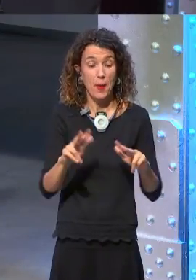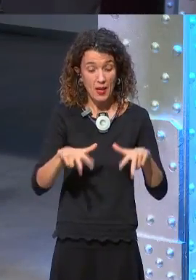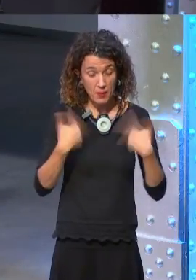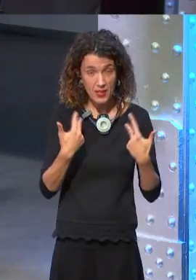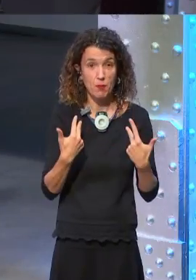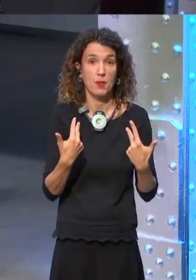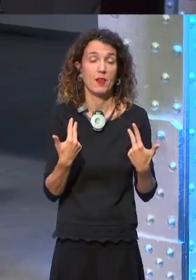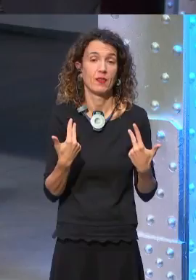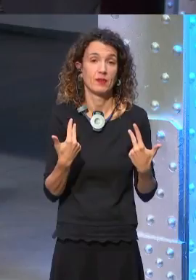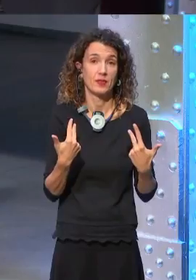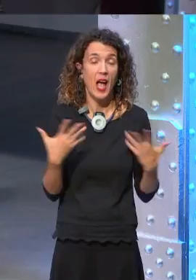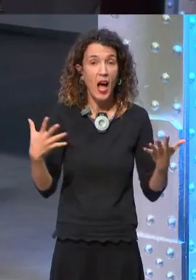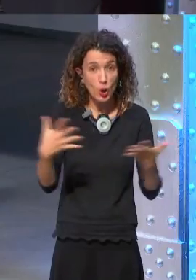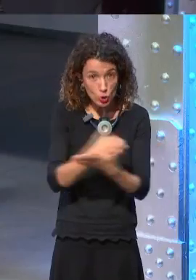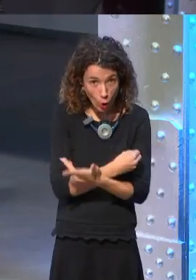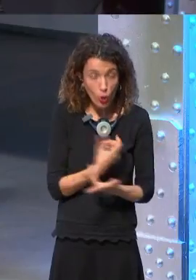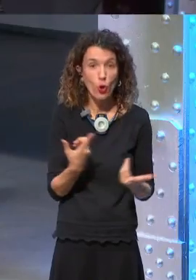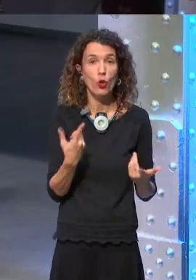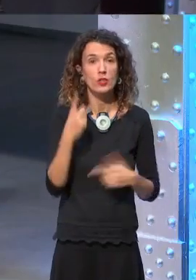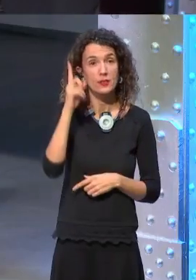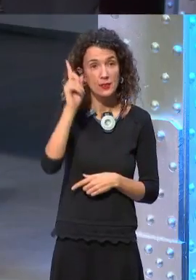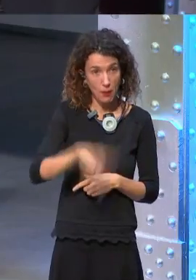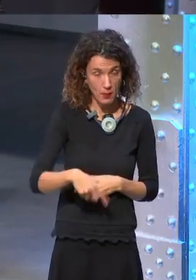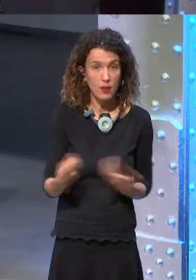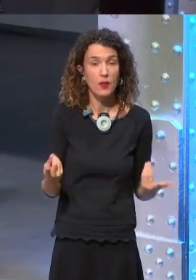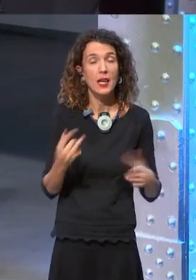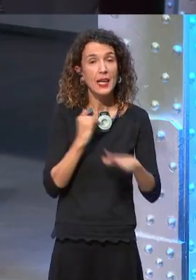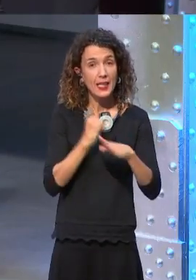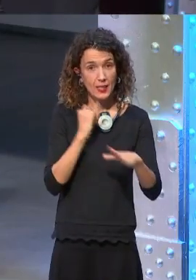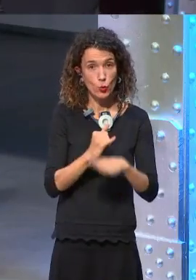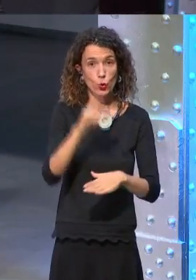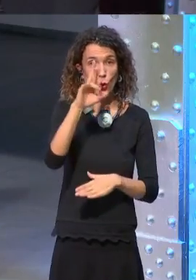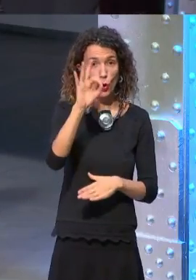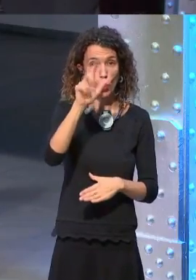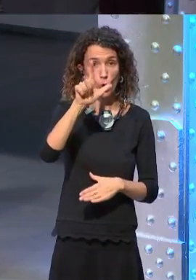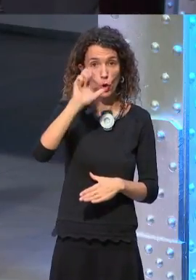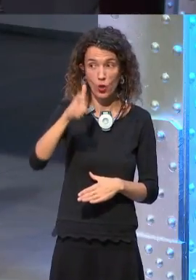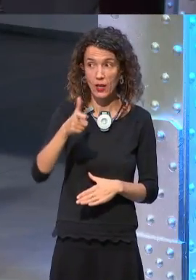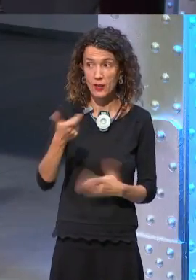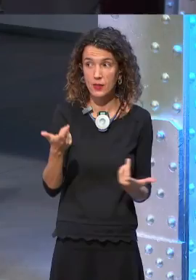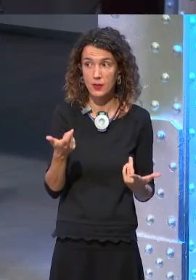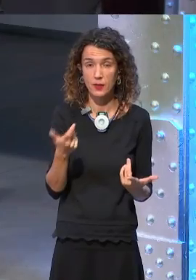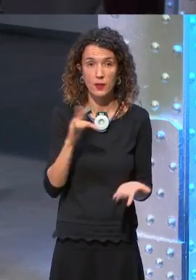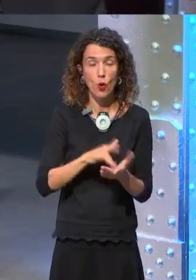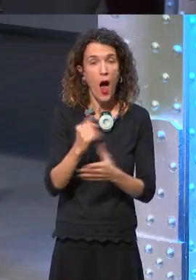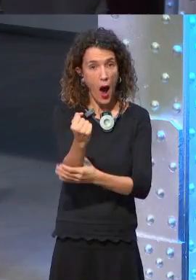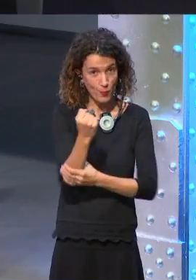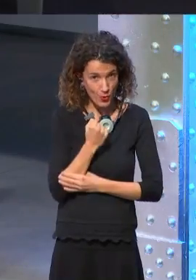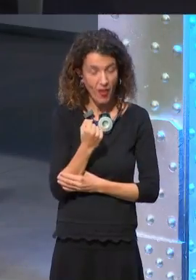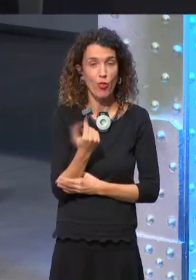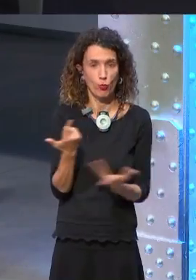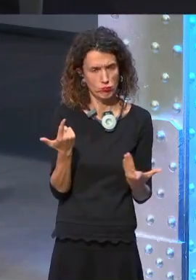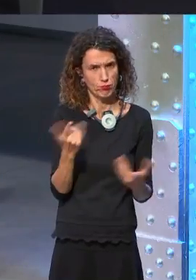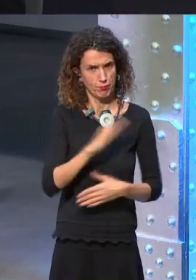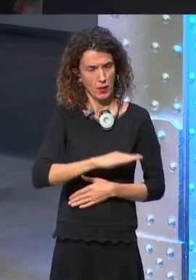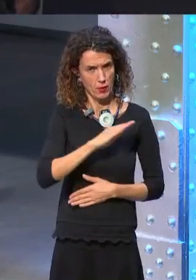que os agradezca a todos y sobre todo al Instituto Rolex que nos ha apoyado